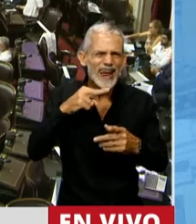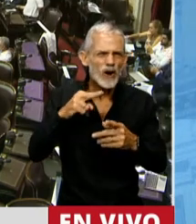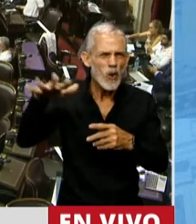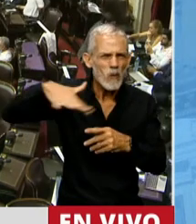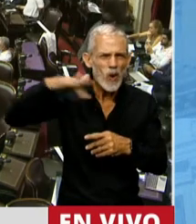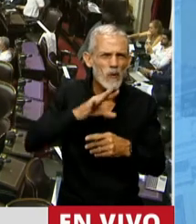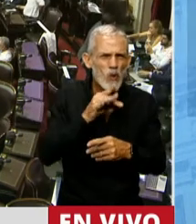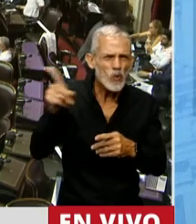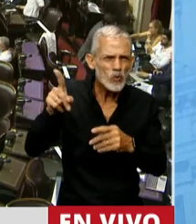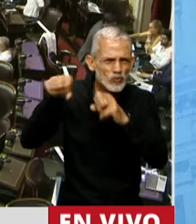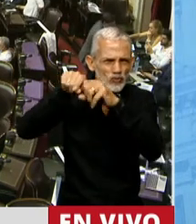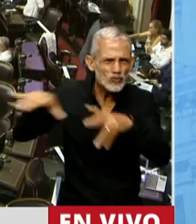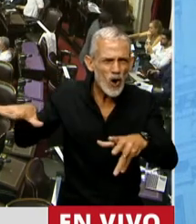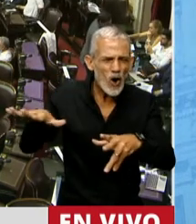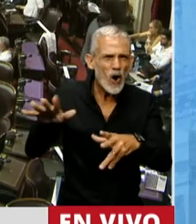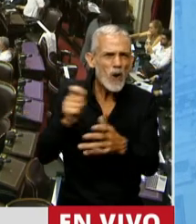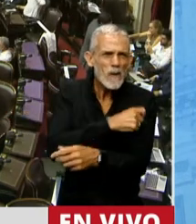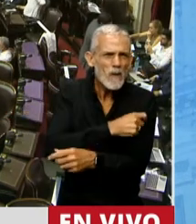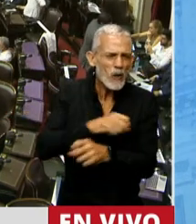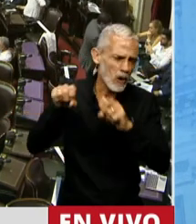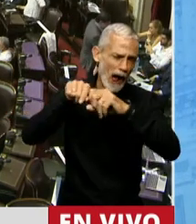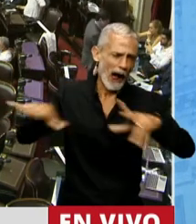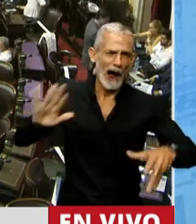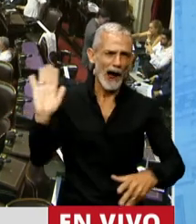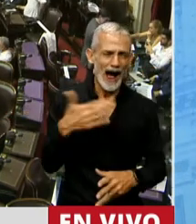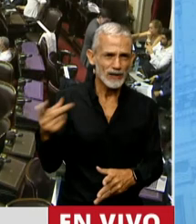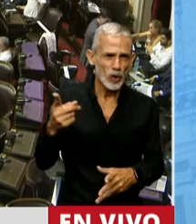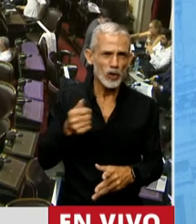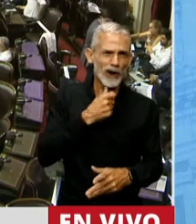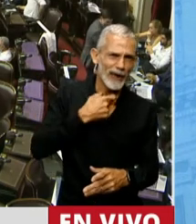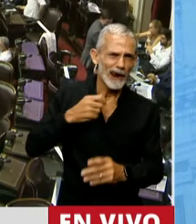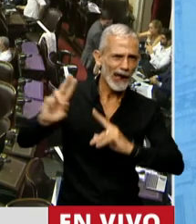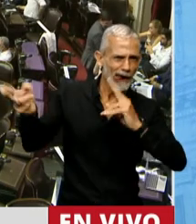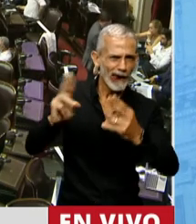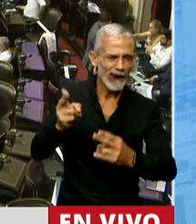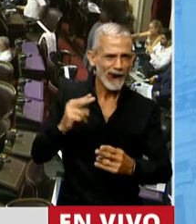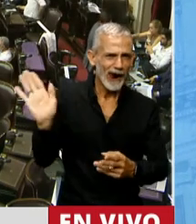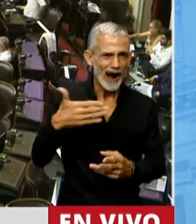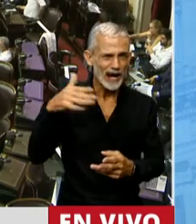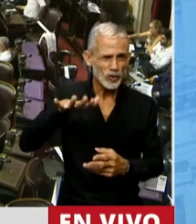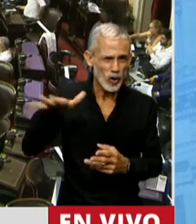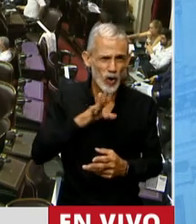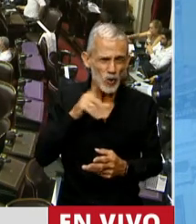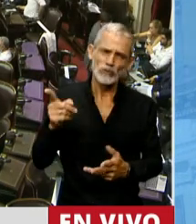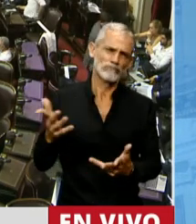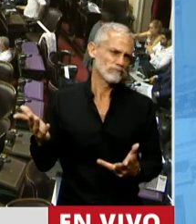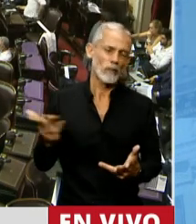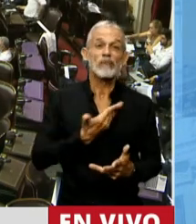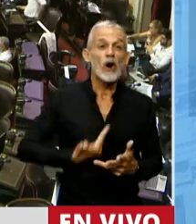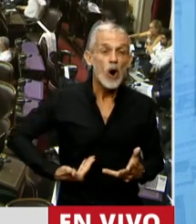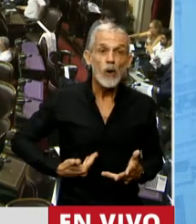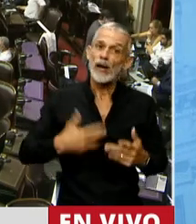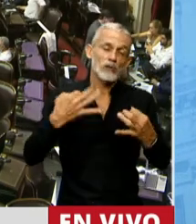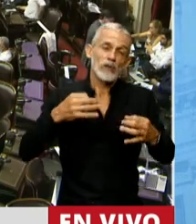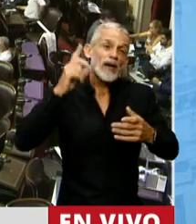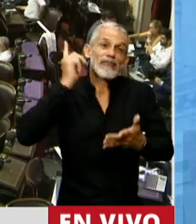ruso vacunándolo masivamente. No, presidente. Cuando se gobierna hay que tomar